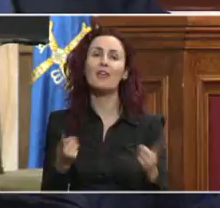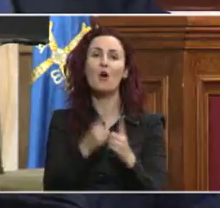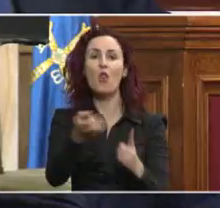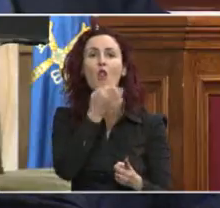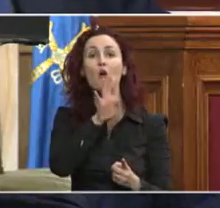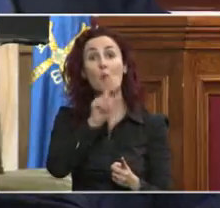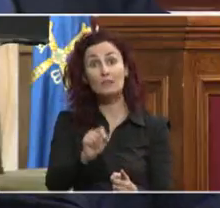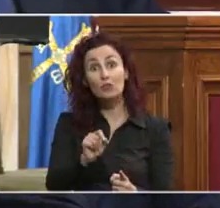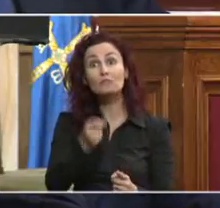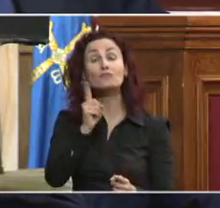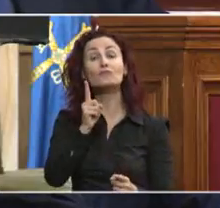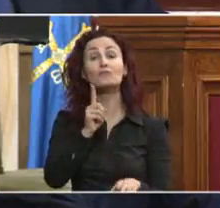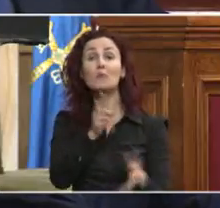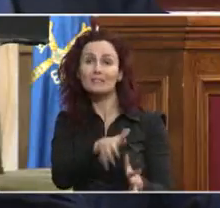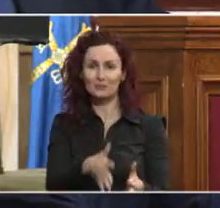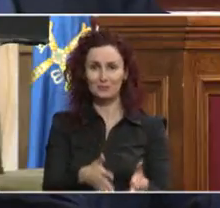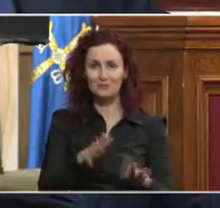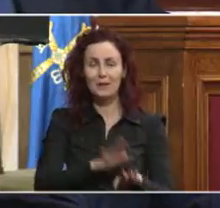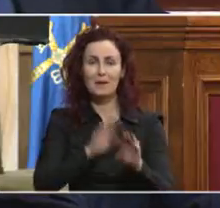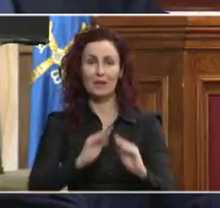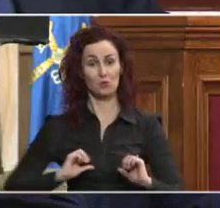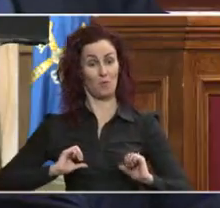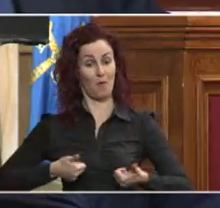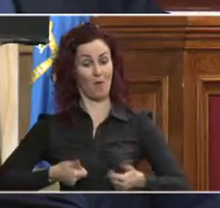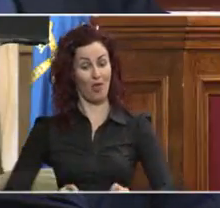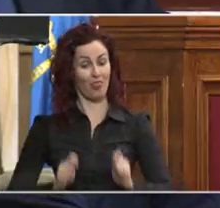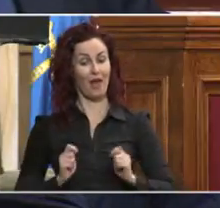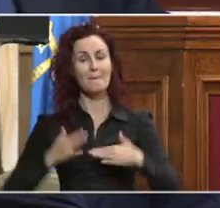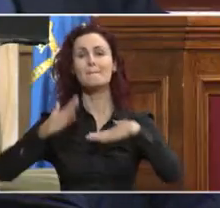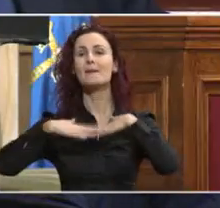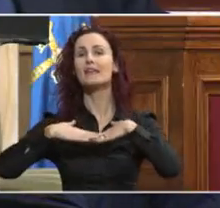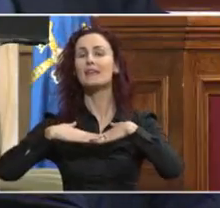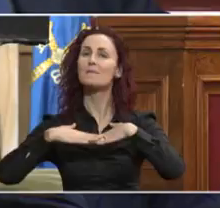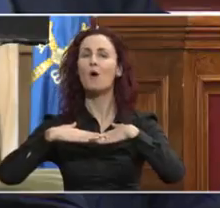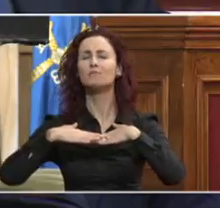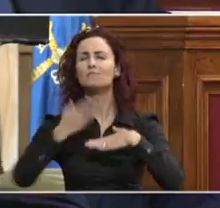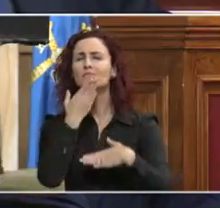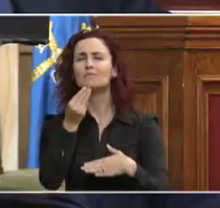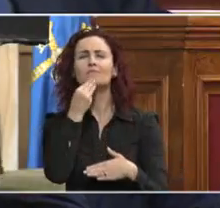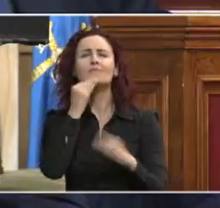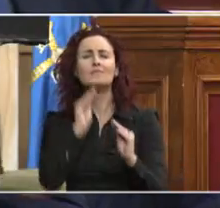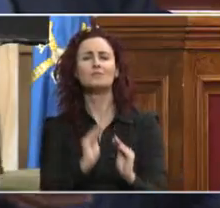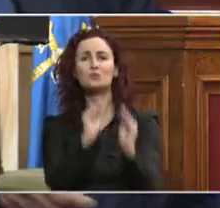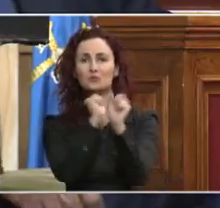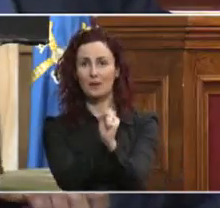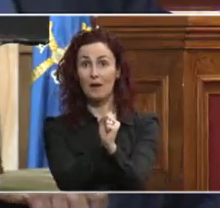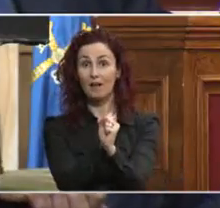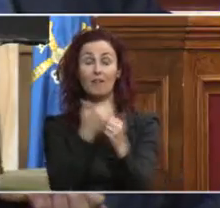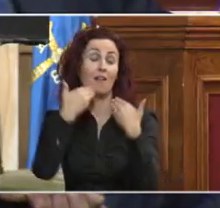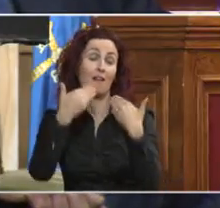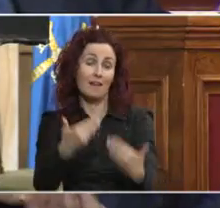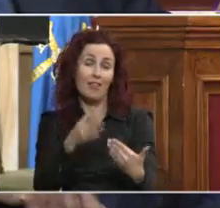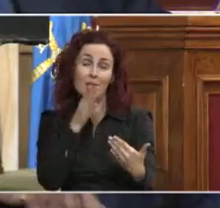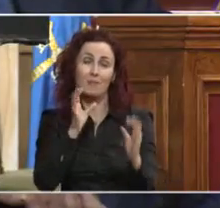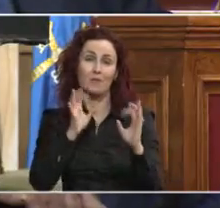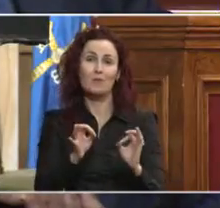de 4 minutos aproximadamente para introducirnos en esta fascinante labor y queremos agradecerles por